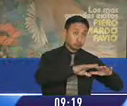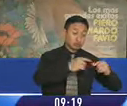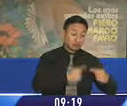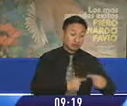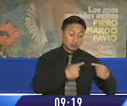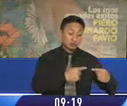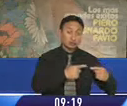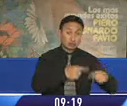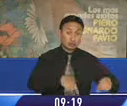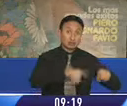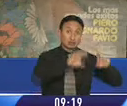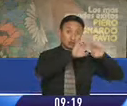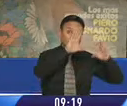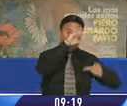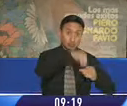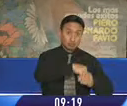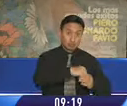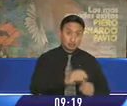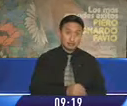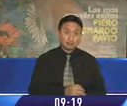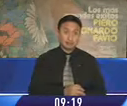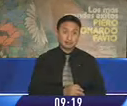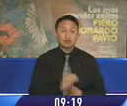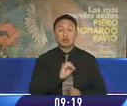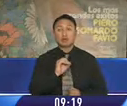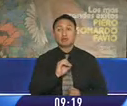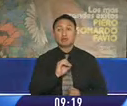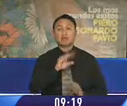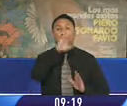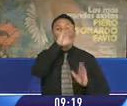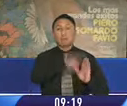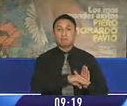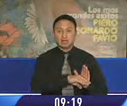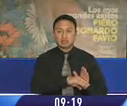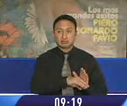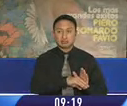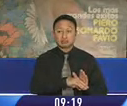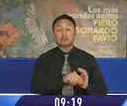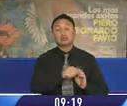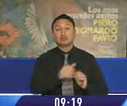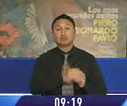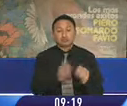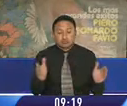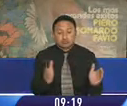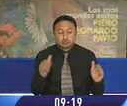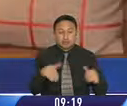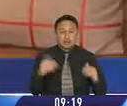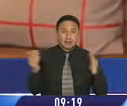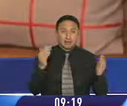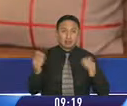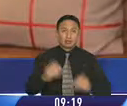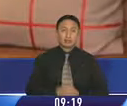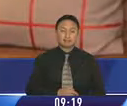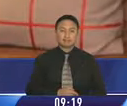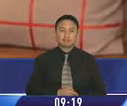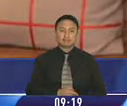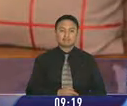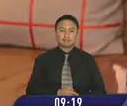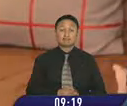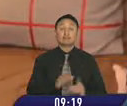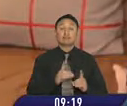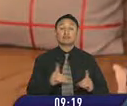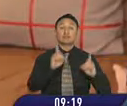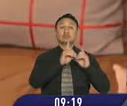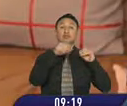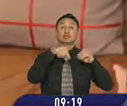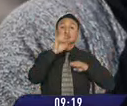en esta empresa. Si el número es menor, debe haber una sala de lactancia temporal. Según cifras de Ensanud, en Ecuador,